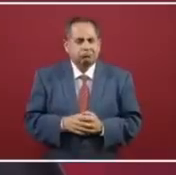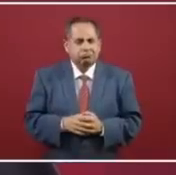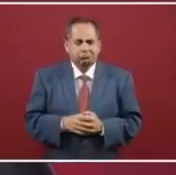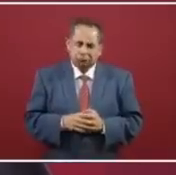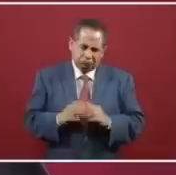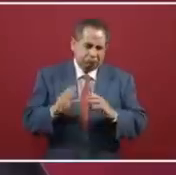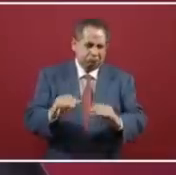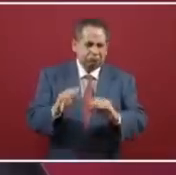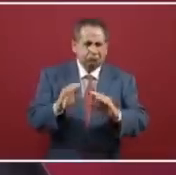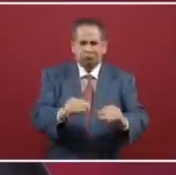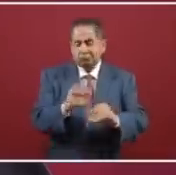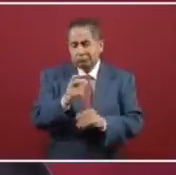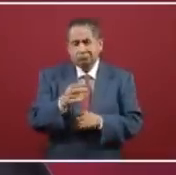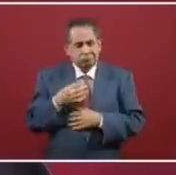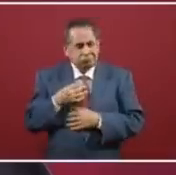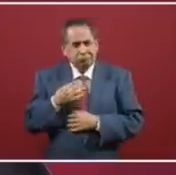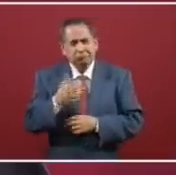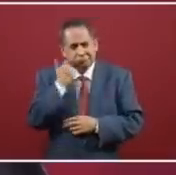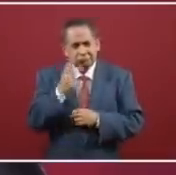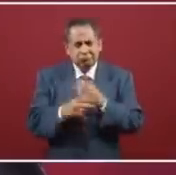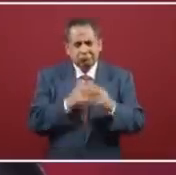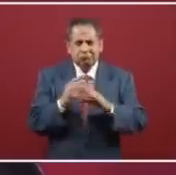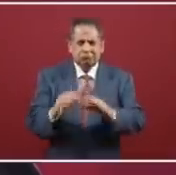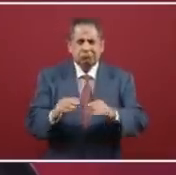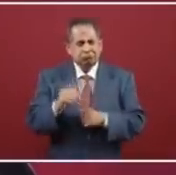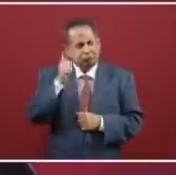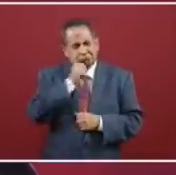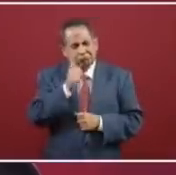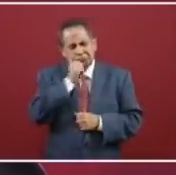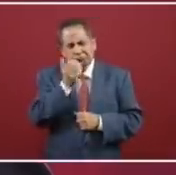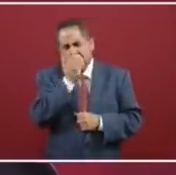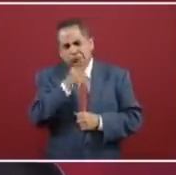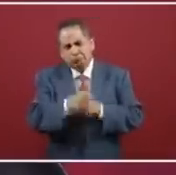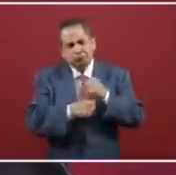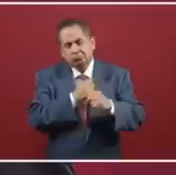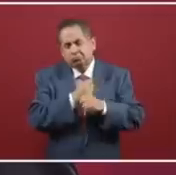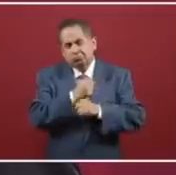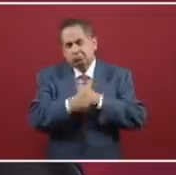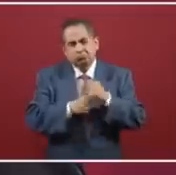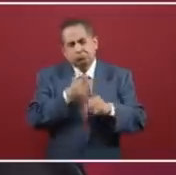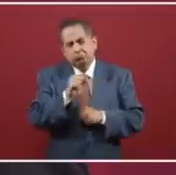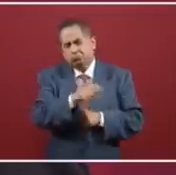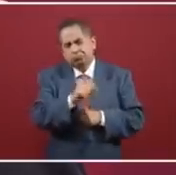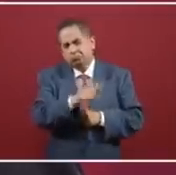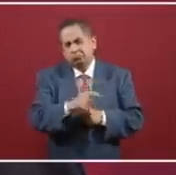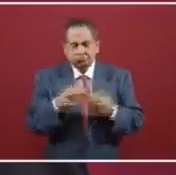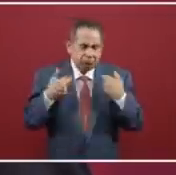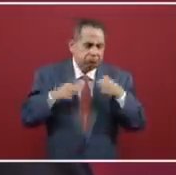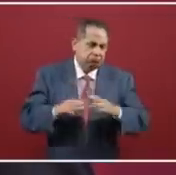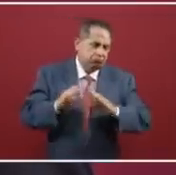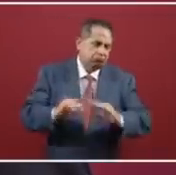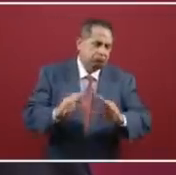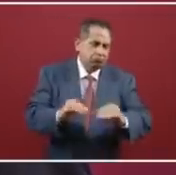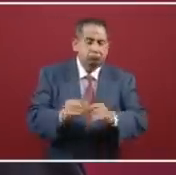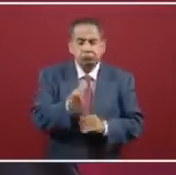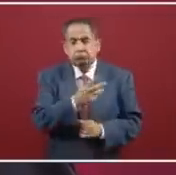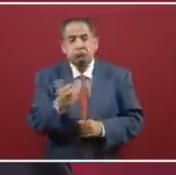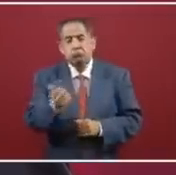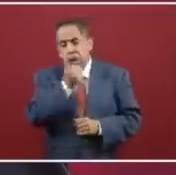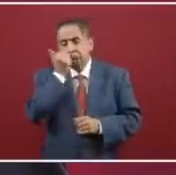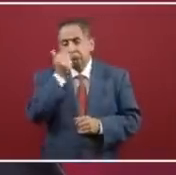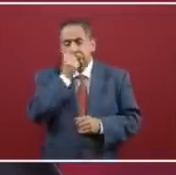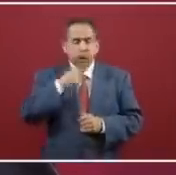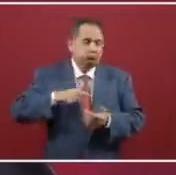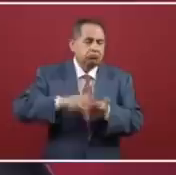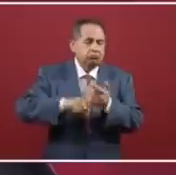a enseñar como siempre lo han hecho y alumnos también